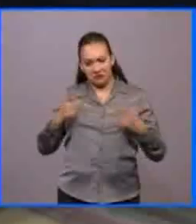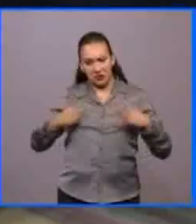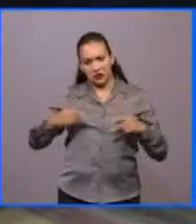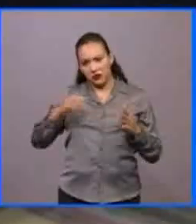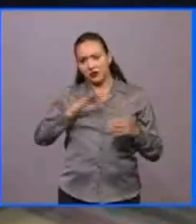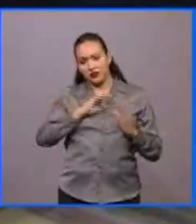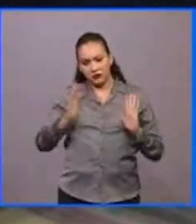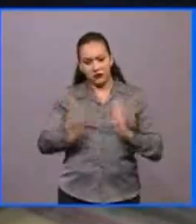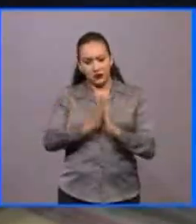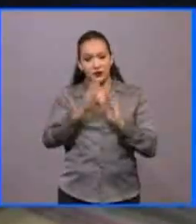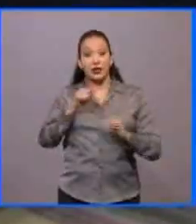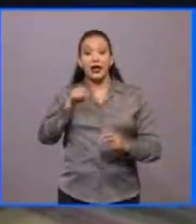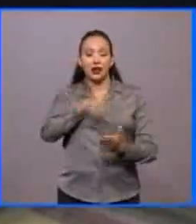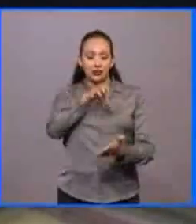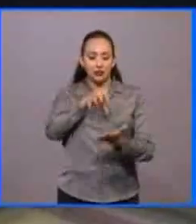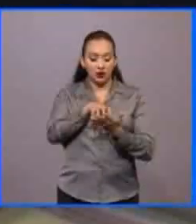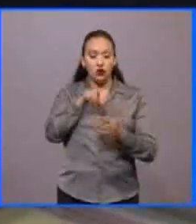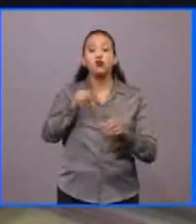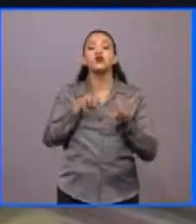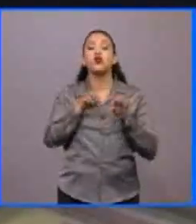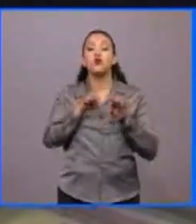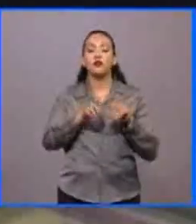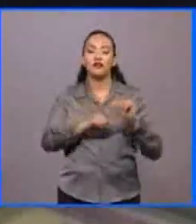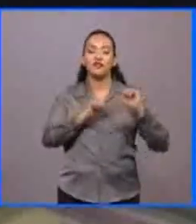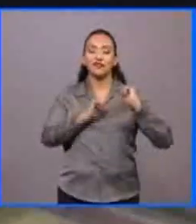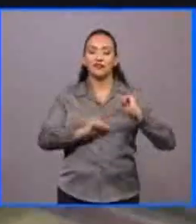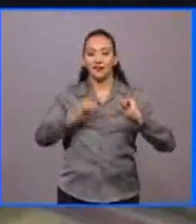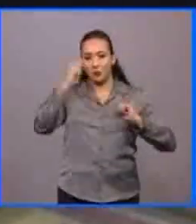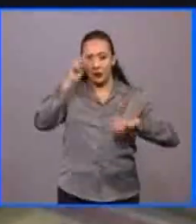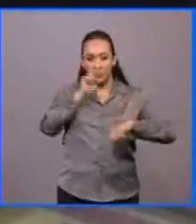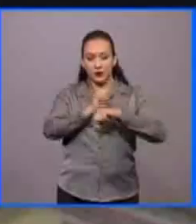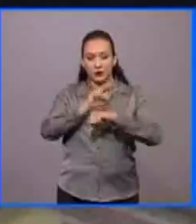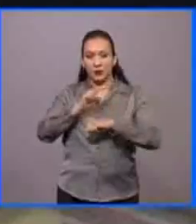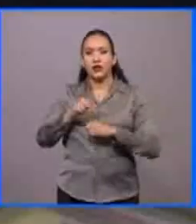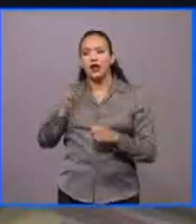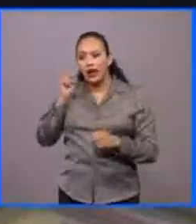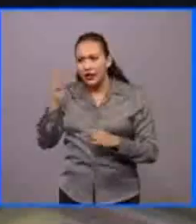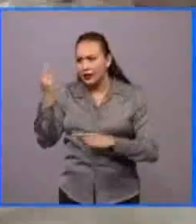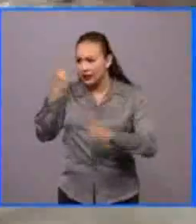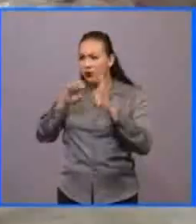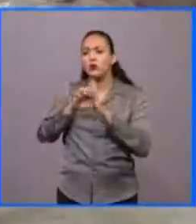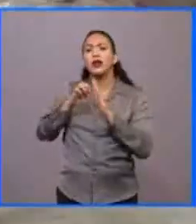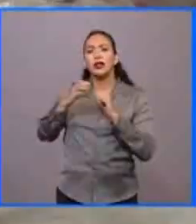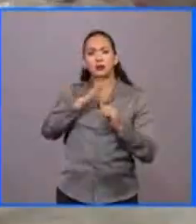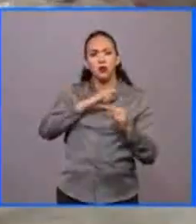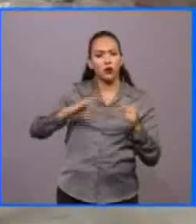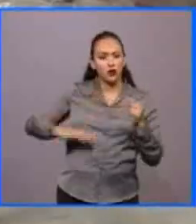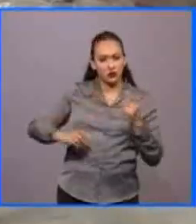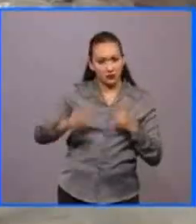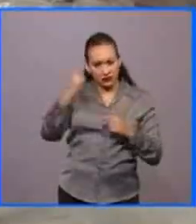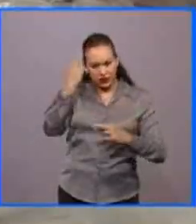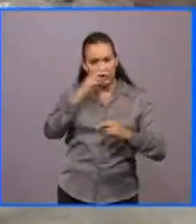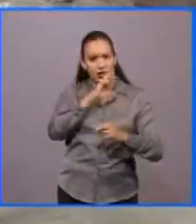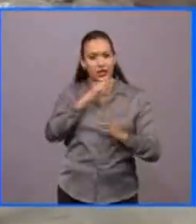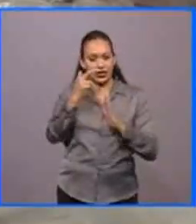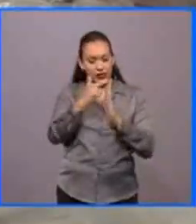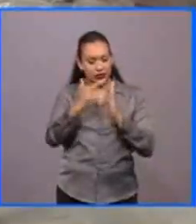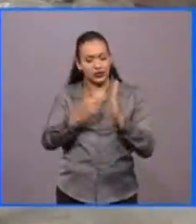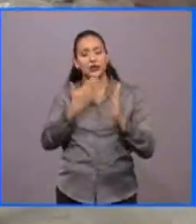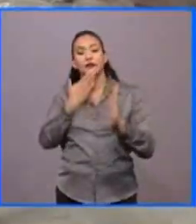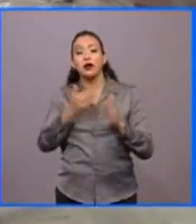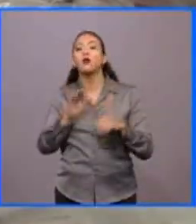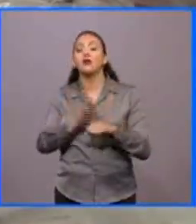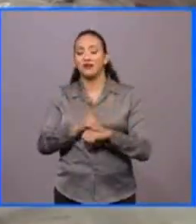ciudadana. El observatorio destaca el desconocimiento que tienen algunos candidatos de las reglas que regulan las campañas, pues